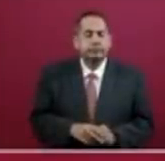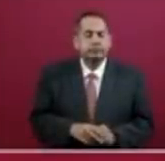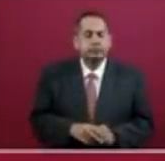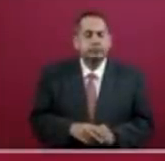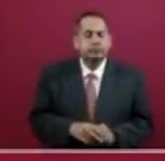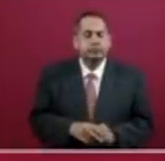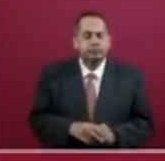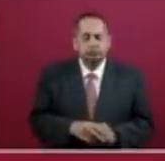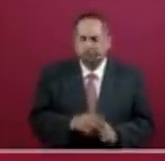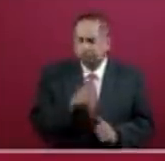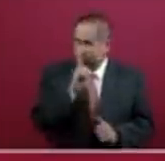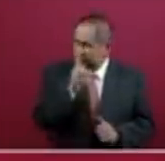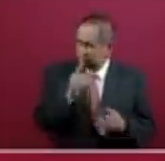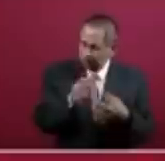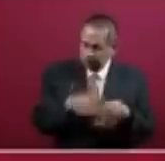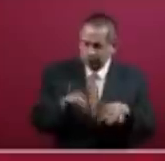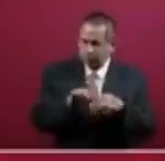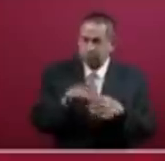algo también importante,